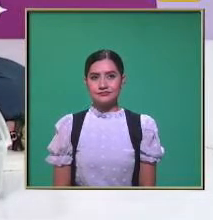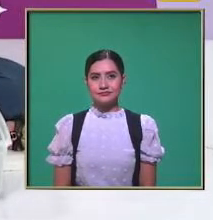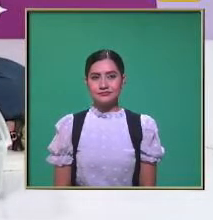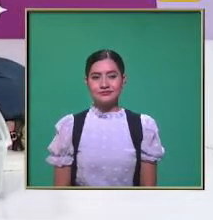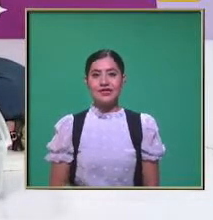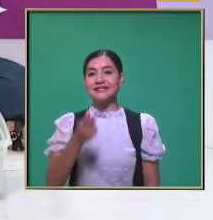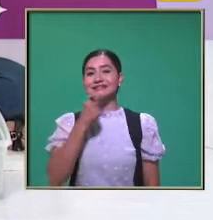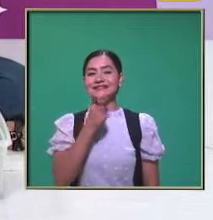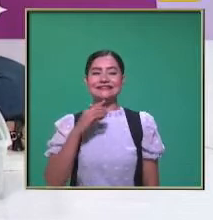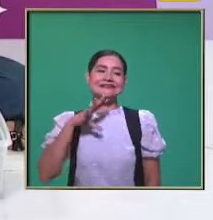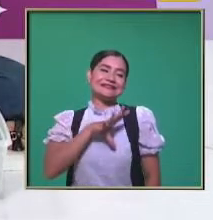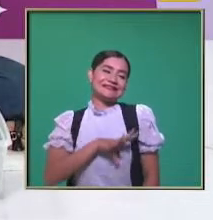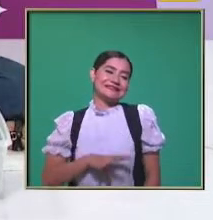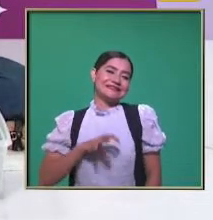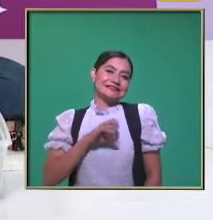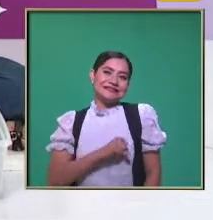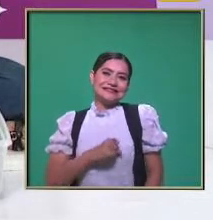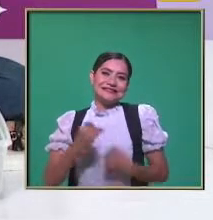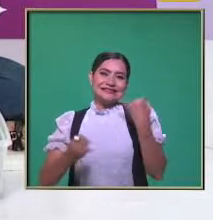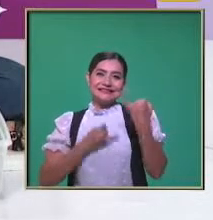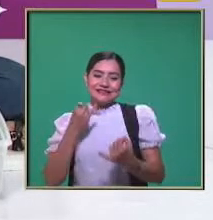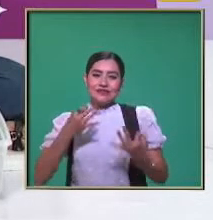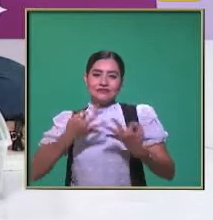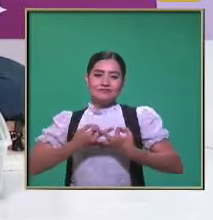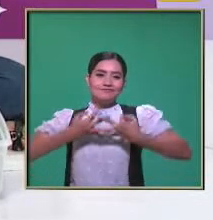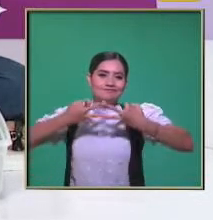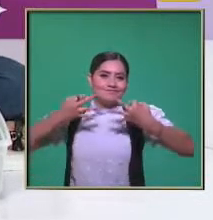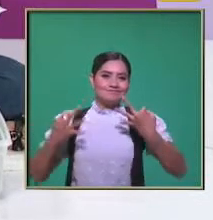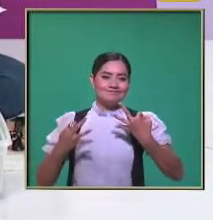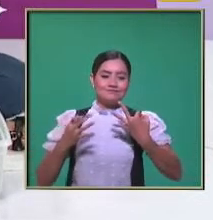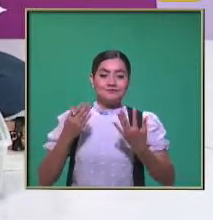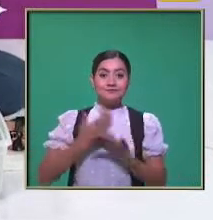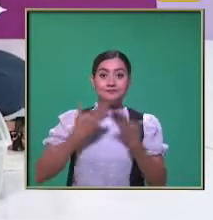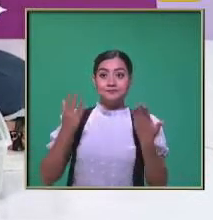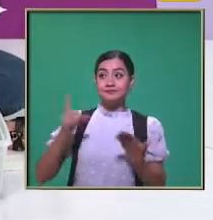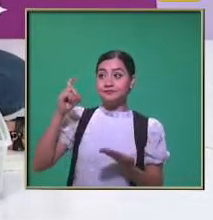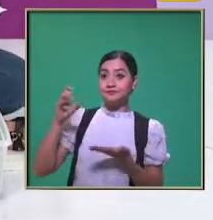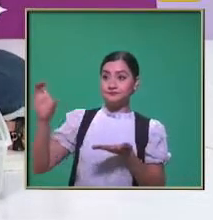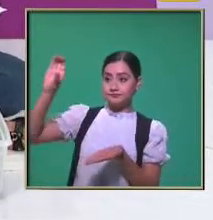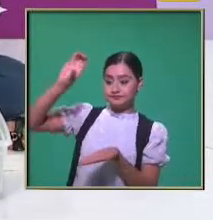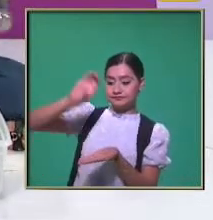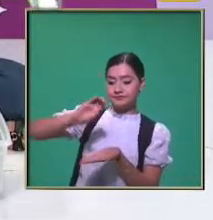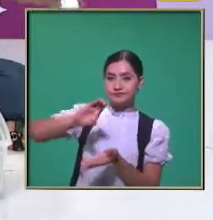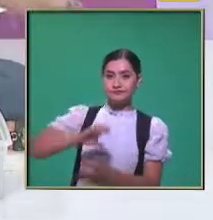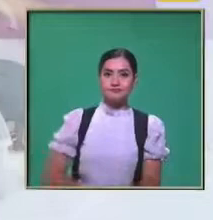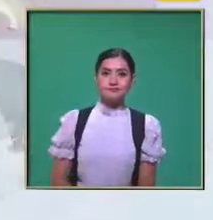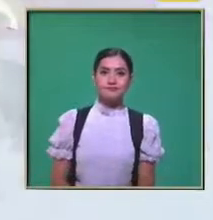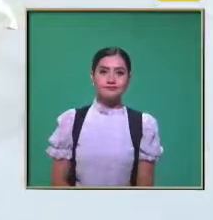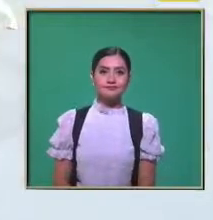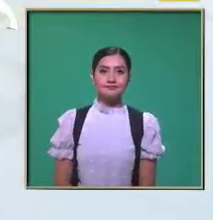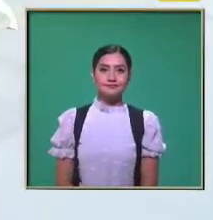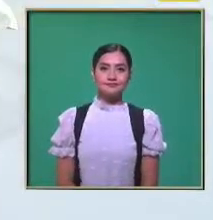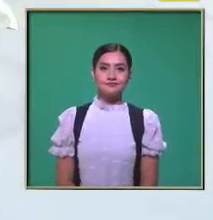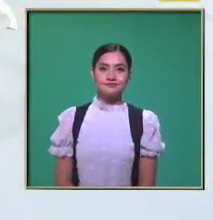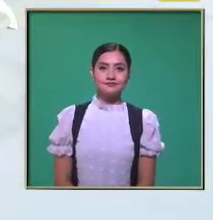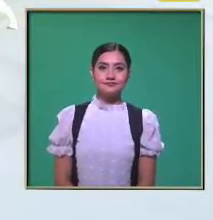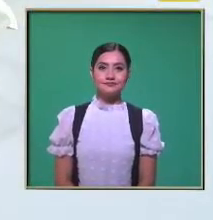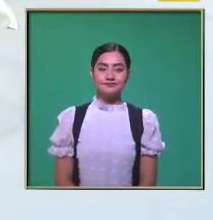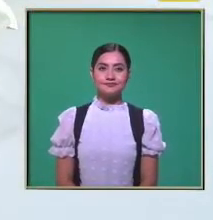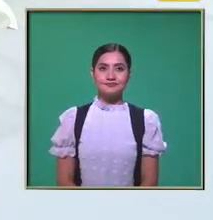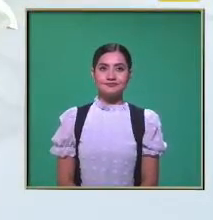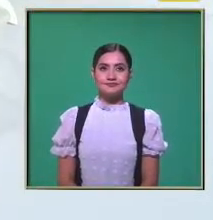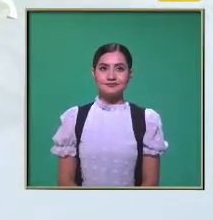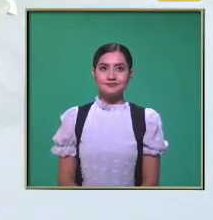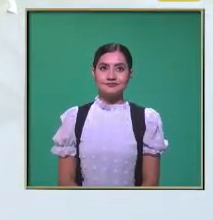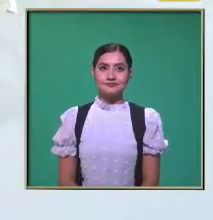¿Y qué va a pasar cuando nosotros ponemos un poquito de agua en nuestra tierra? Pues se hace un lodito.